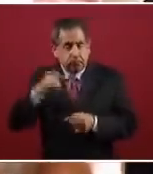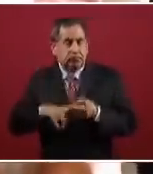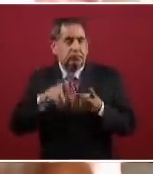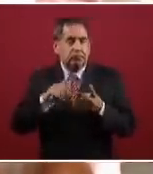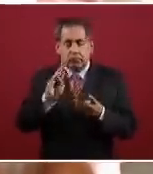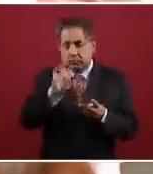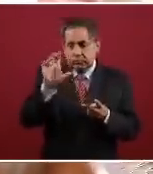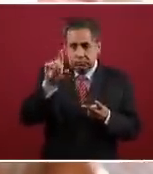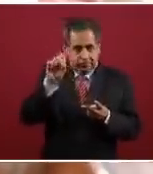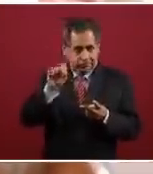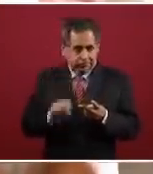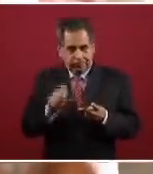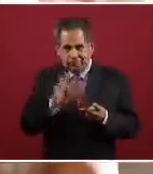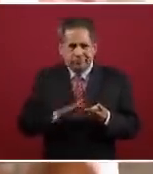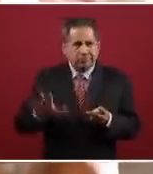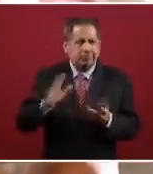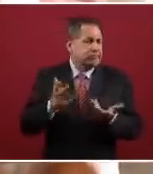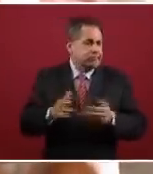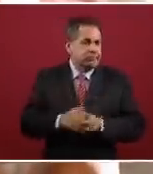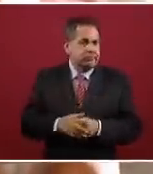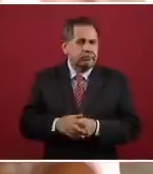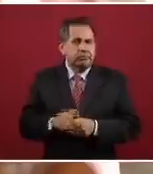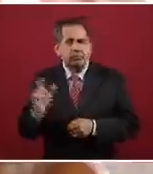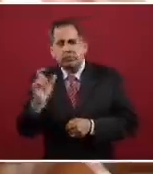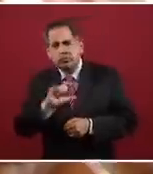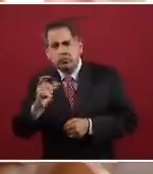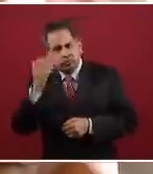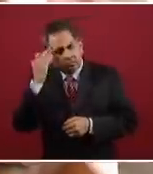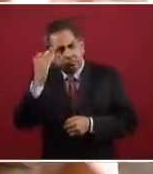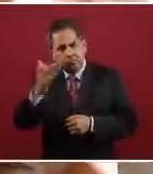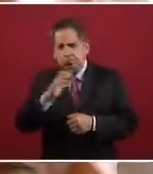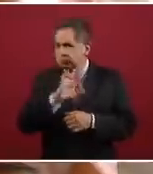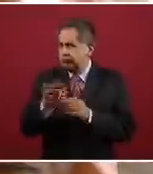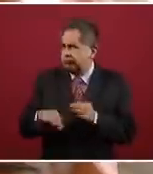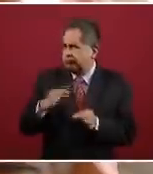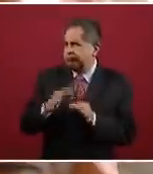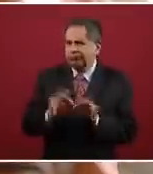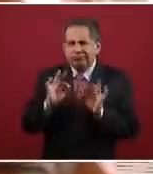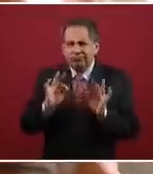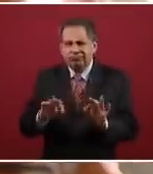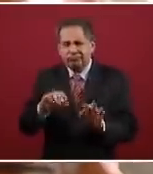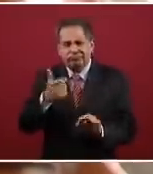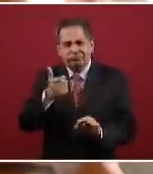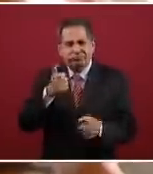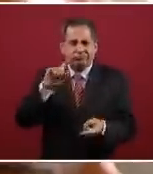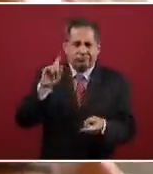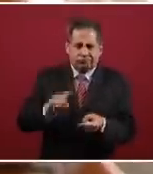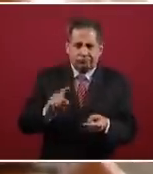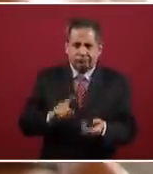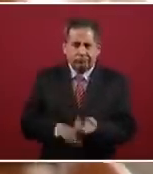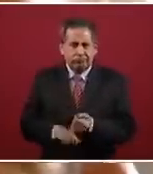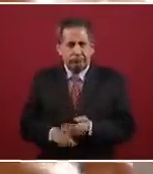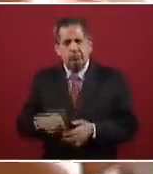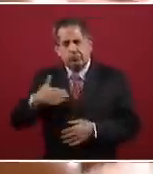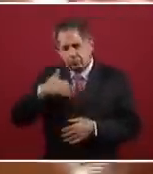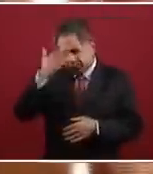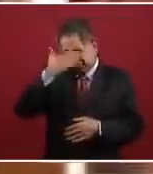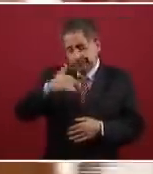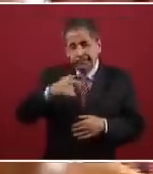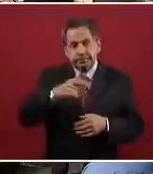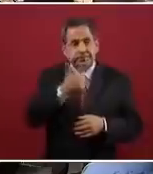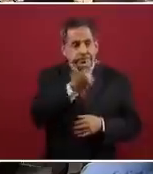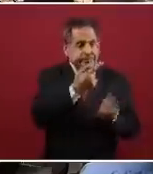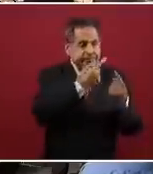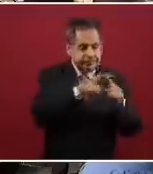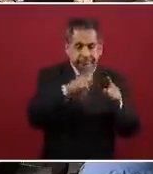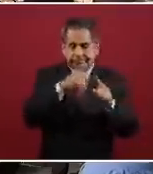Yucatán. ¿En cuánto tiempo se puede reflejar esto? Y no sé si tiene el dato de, yo sé que son siete datos diferentes, pero